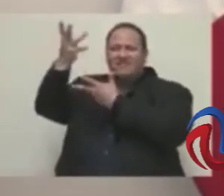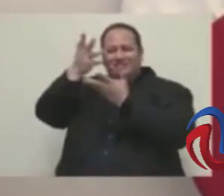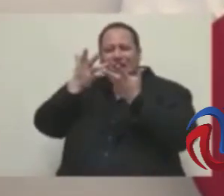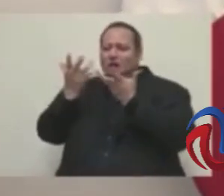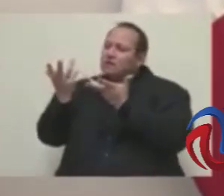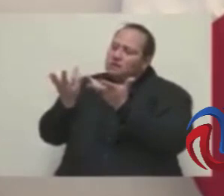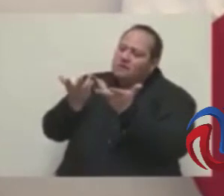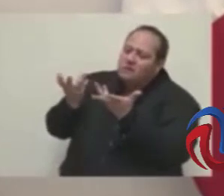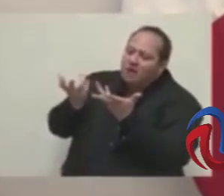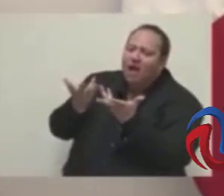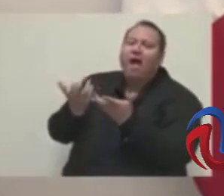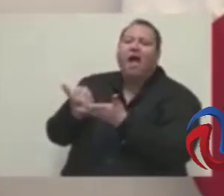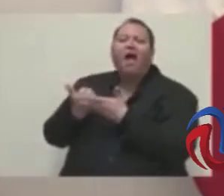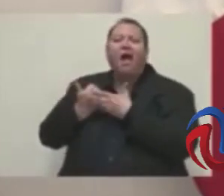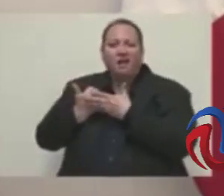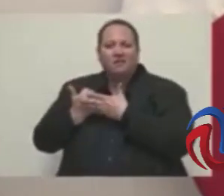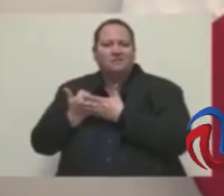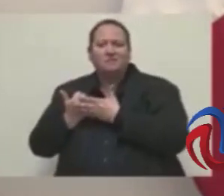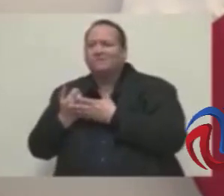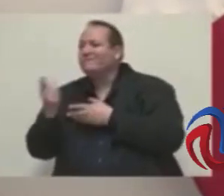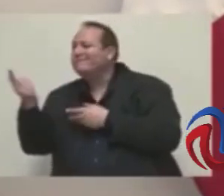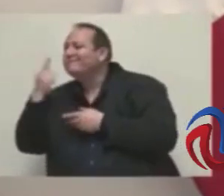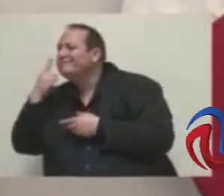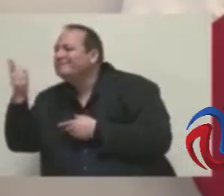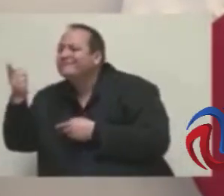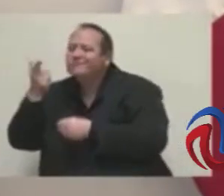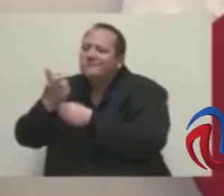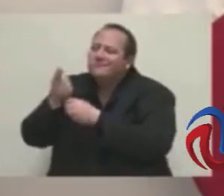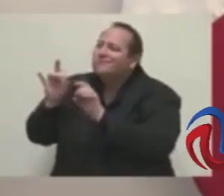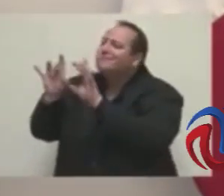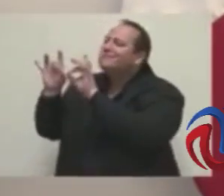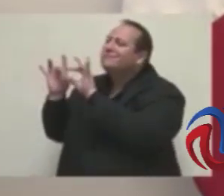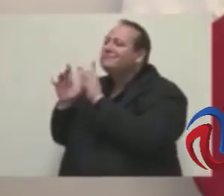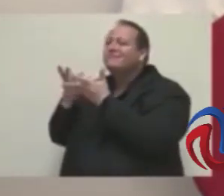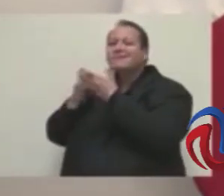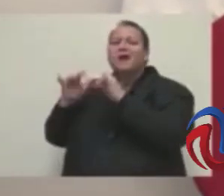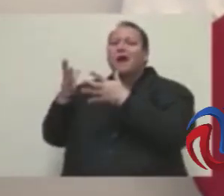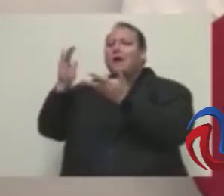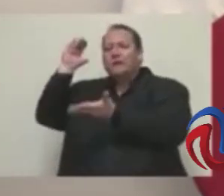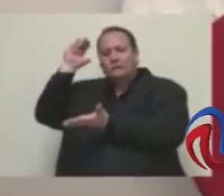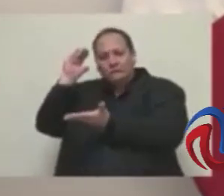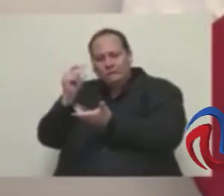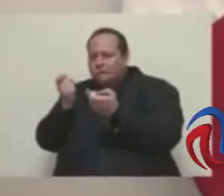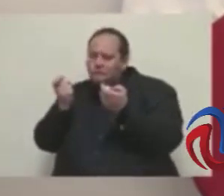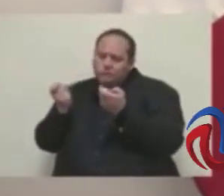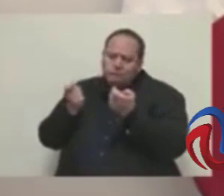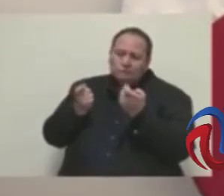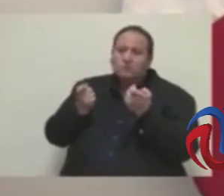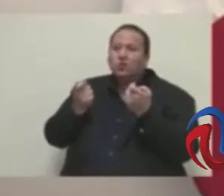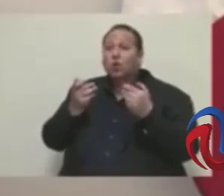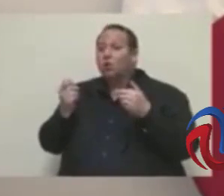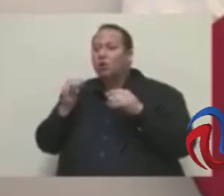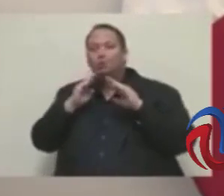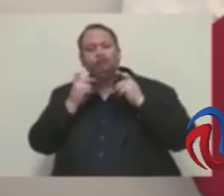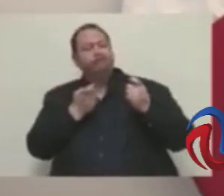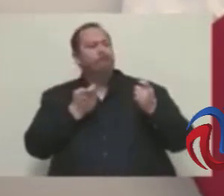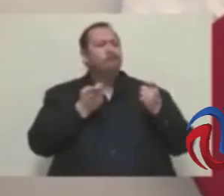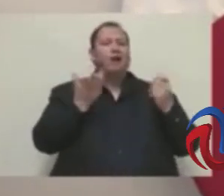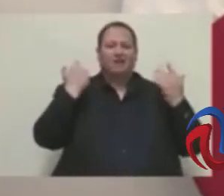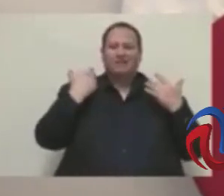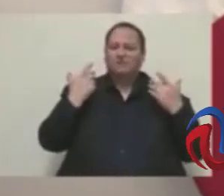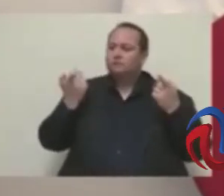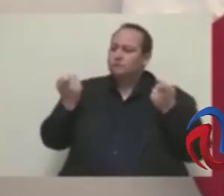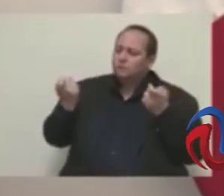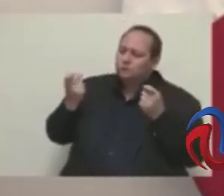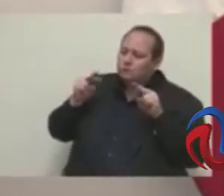nos ha permido nos ha permitido acotar cosa este la incidencia electiva nos ha pedido acortar la acción con los mismos grupos criminales que anteriormente como lo